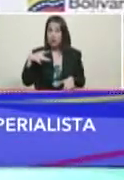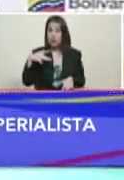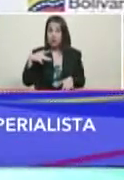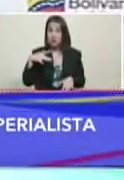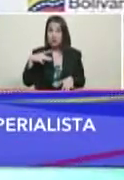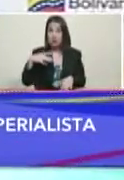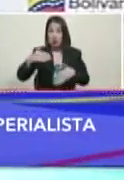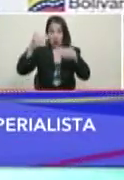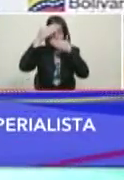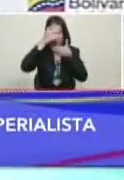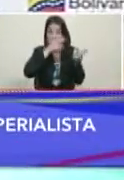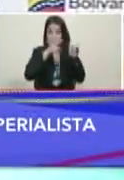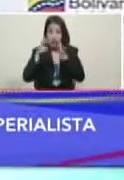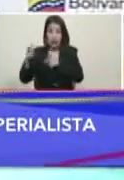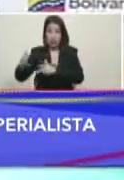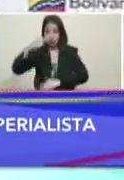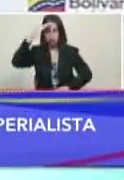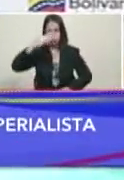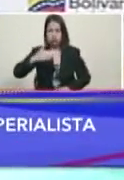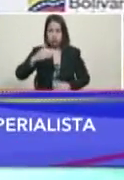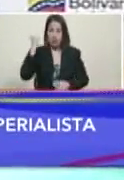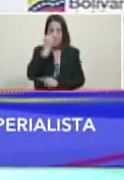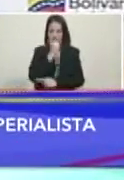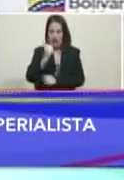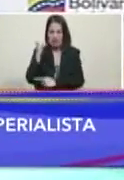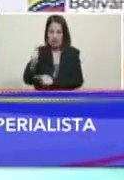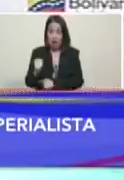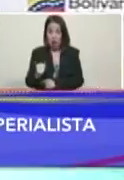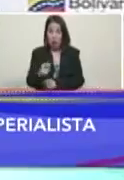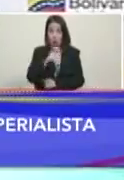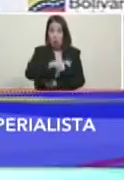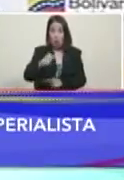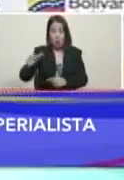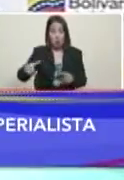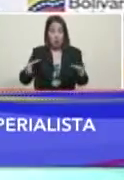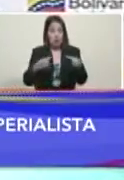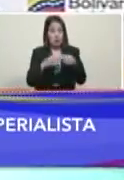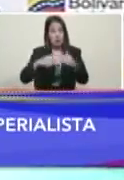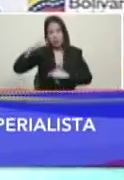fuerzas paramilitares que asesinaron a un grupo de soldados venezolanos.